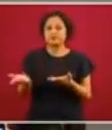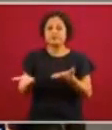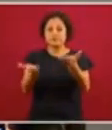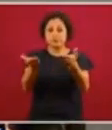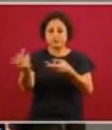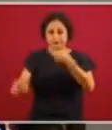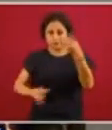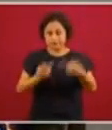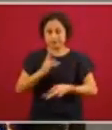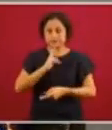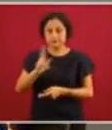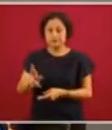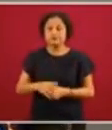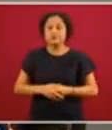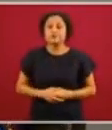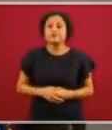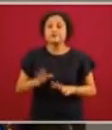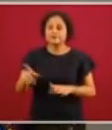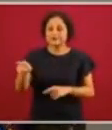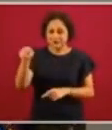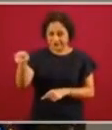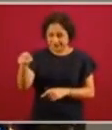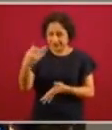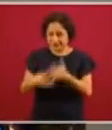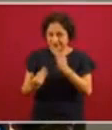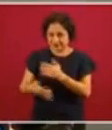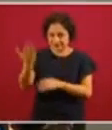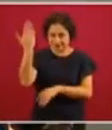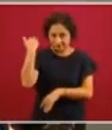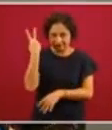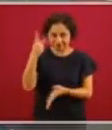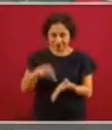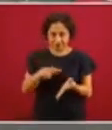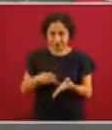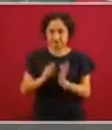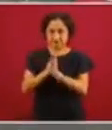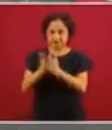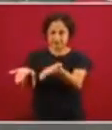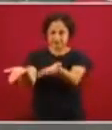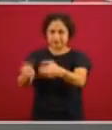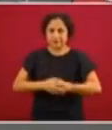Empecemos, usted quedó pendiente ya desde hace 2 sesiones, adelante, nos seguimos con usted.